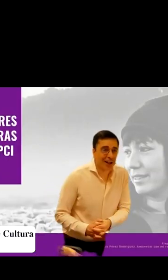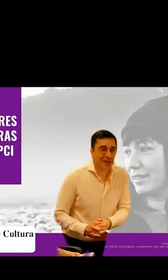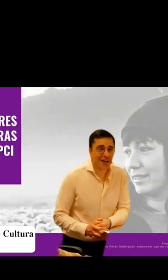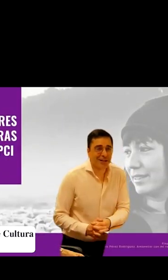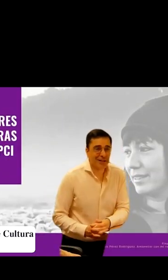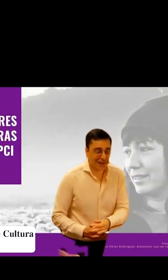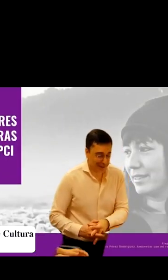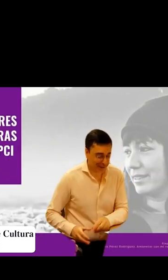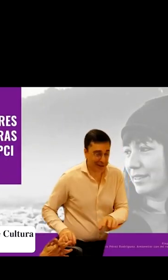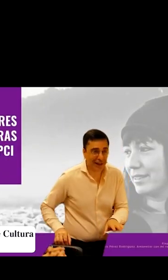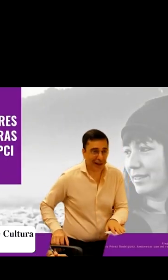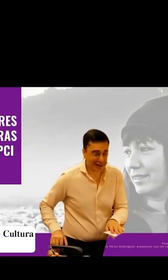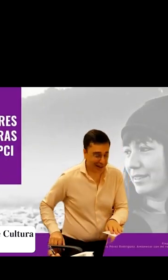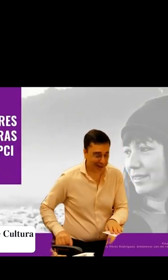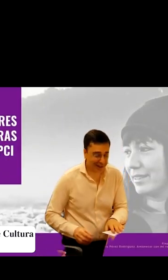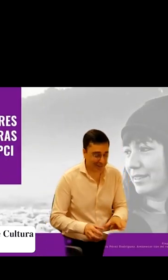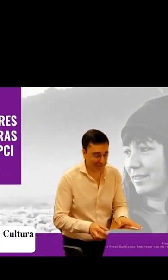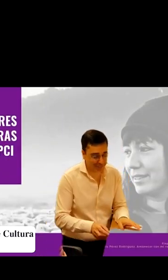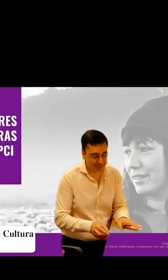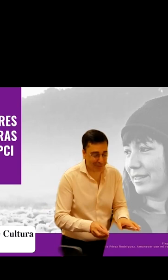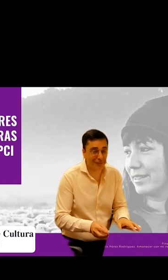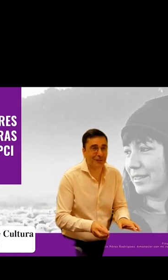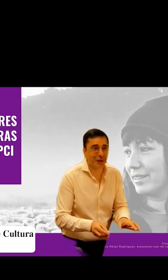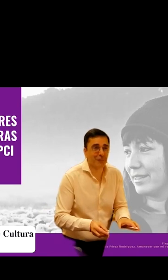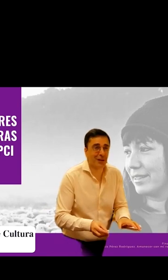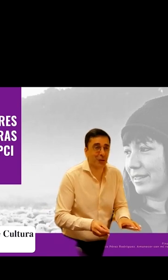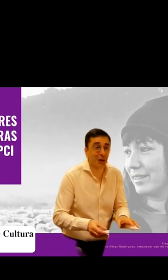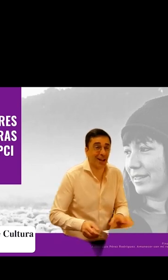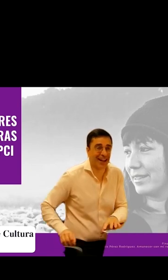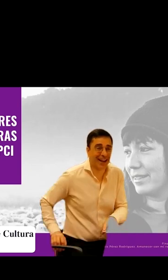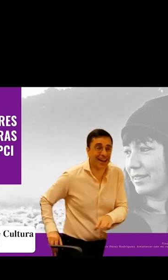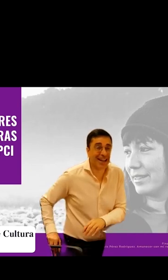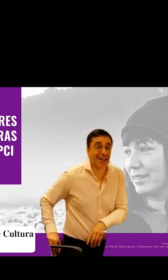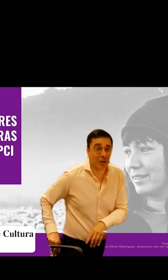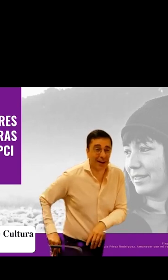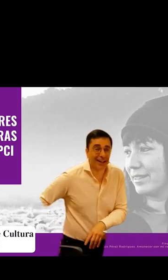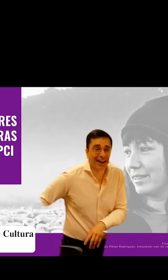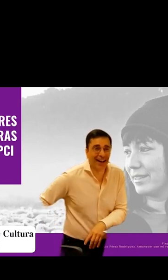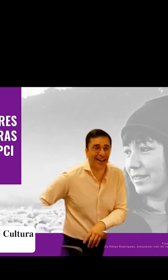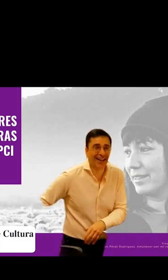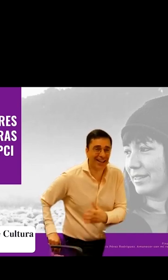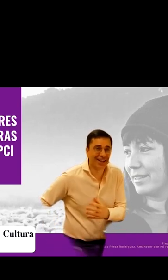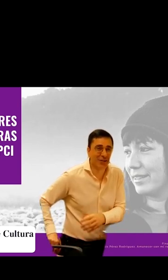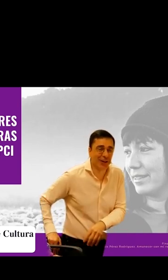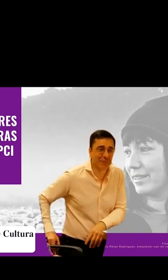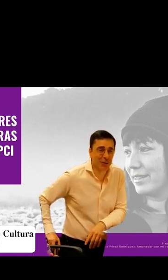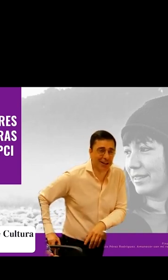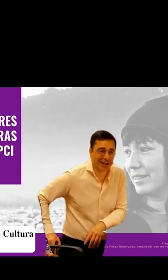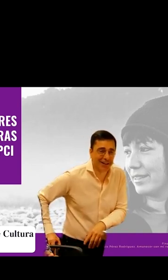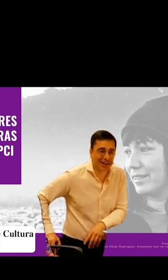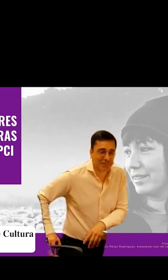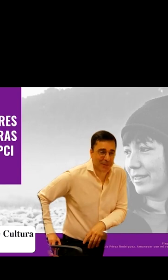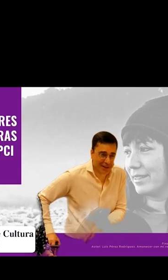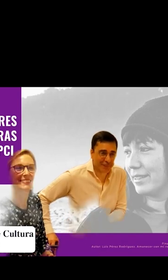Bueno, muchas gracias, Isaac Sastre, señor director general y compañía y su equipo,